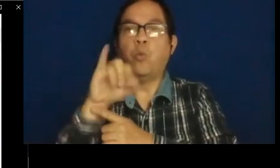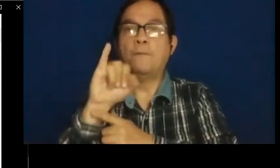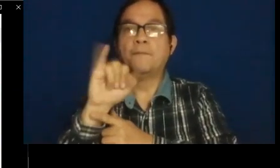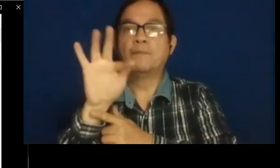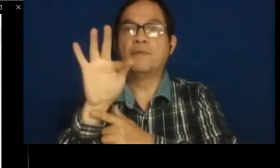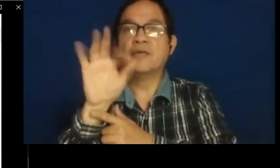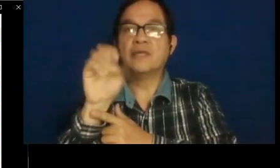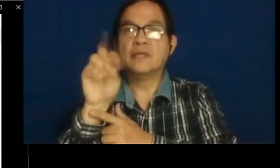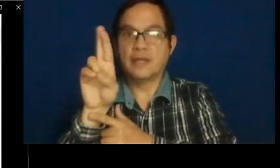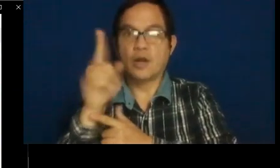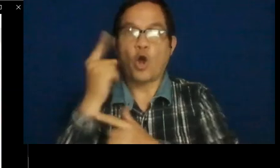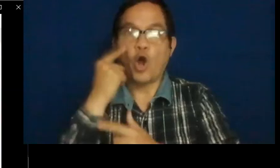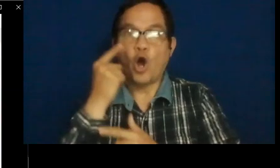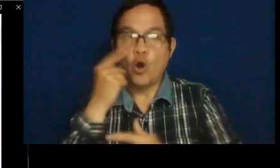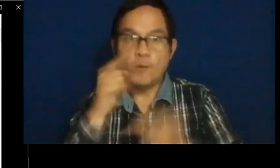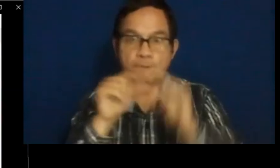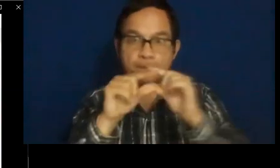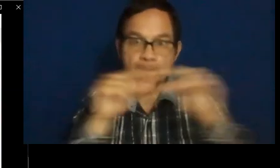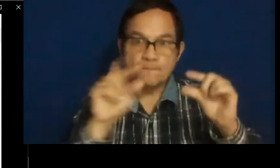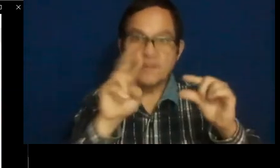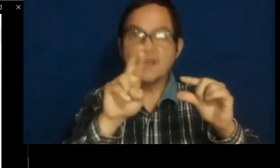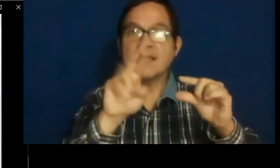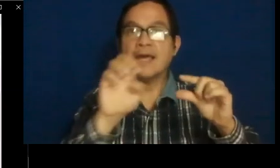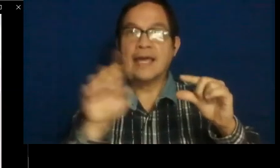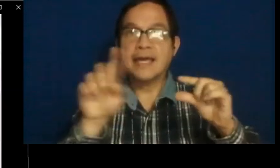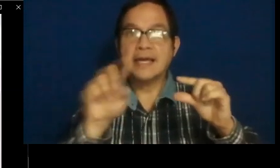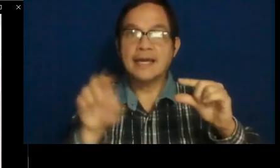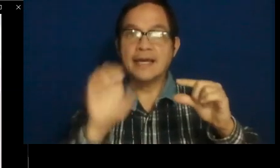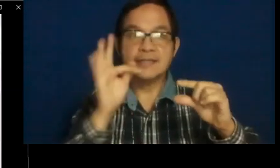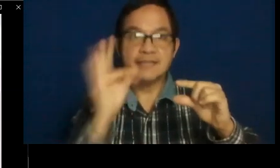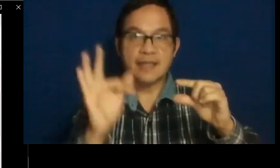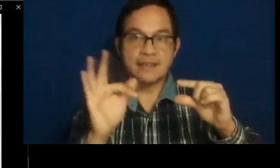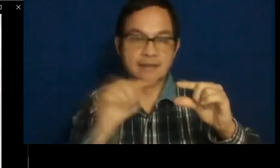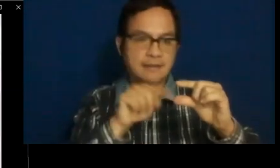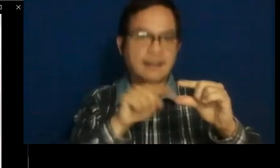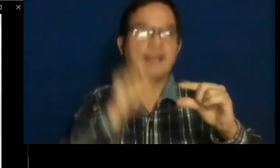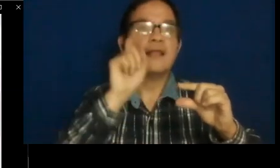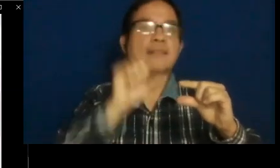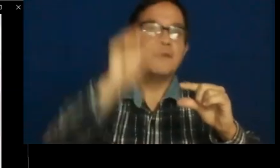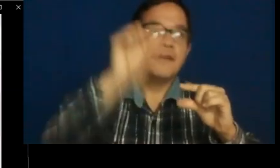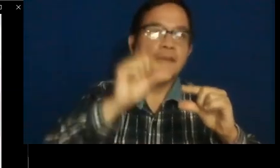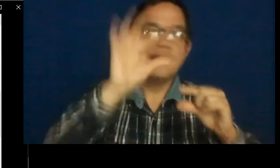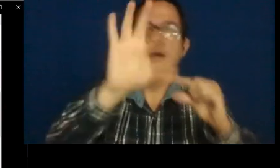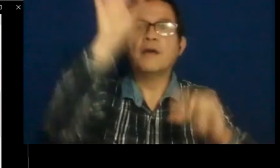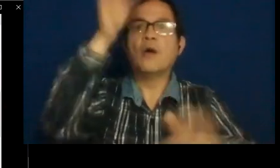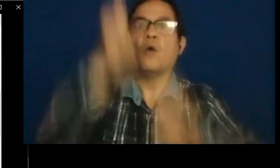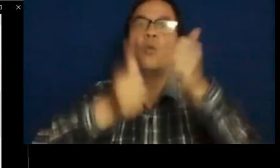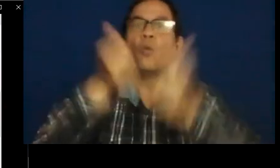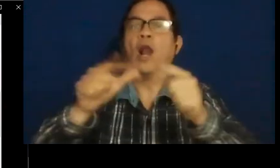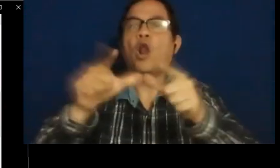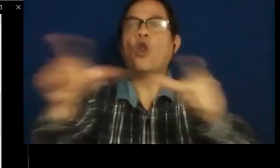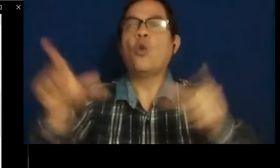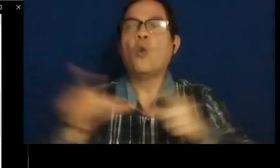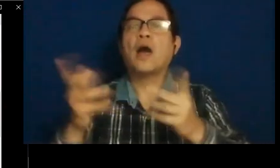tienen que resetear el simulador, porque cada vez que lo reseteen, pues claramente van a tener que seleccionar aquí el escenario en el cual les